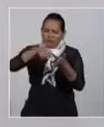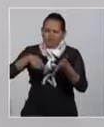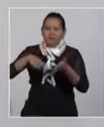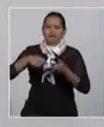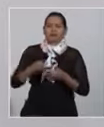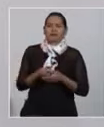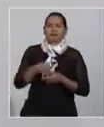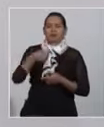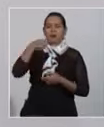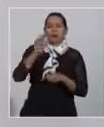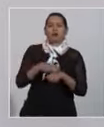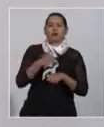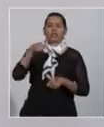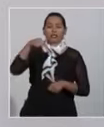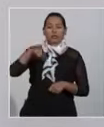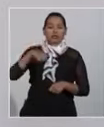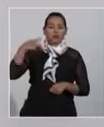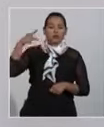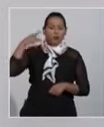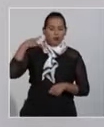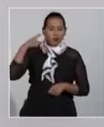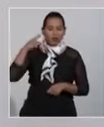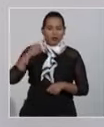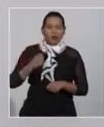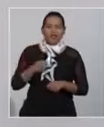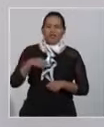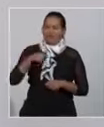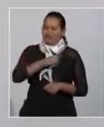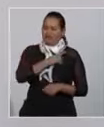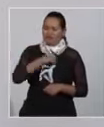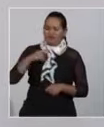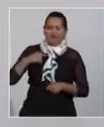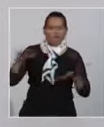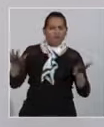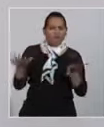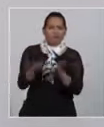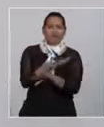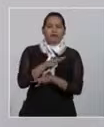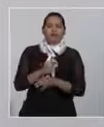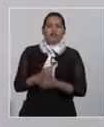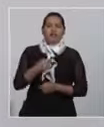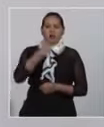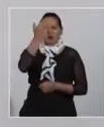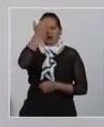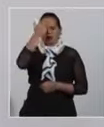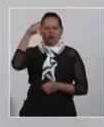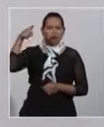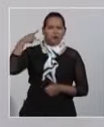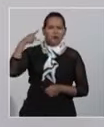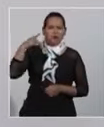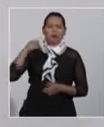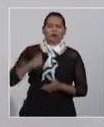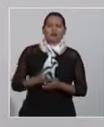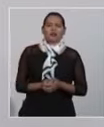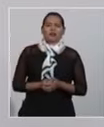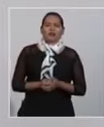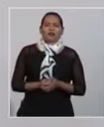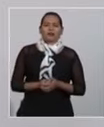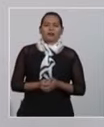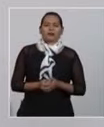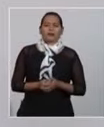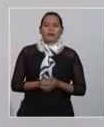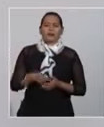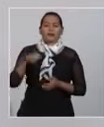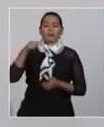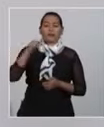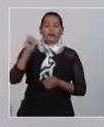y que deben cambiar. Conozco muy bien al Estado de Puebla, mi estado. desde mi gestión como rector de la Universidad Autónoma